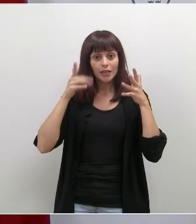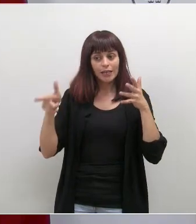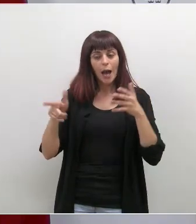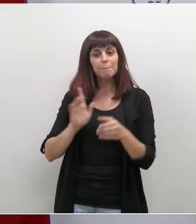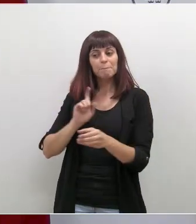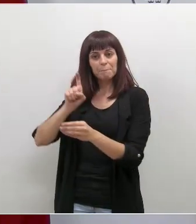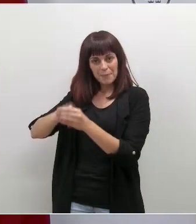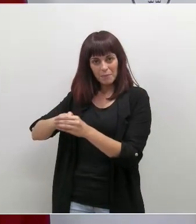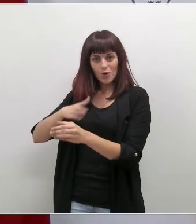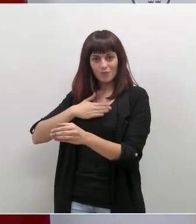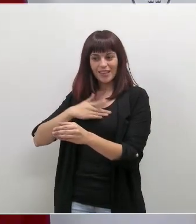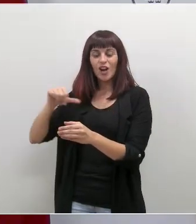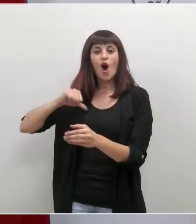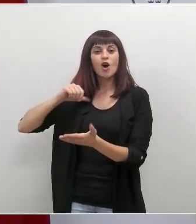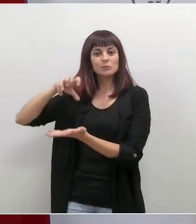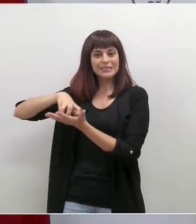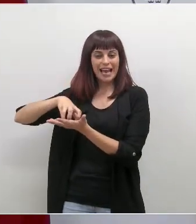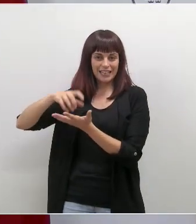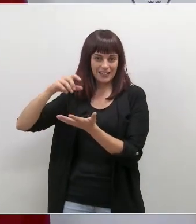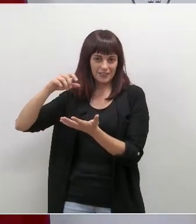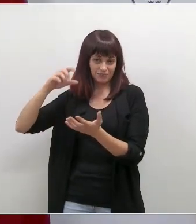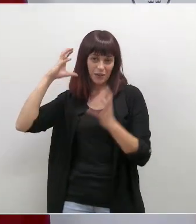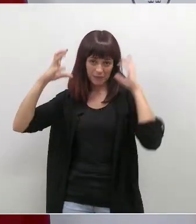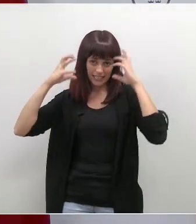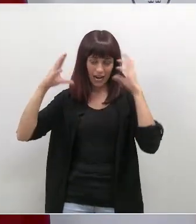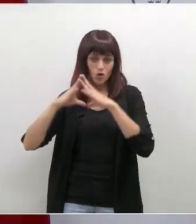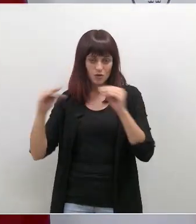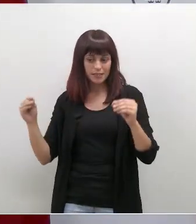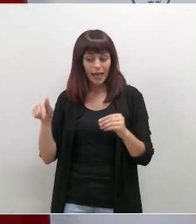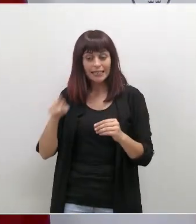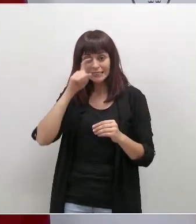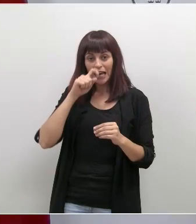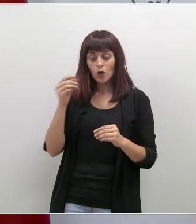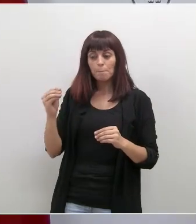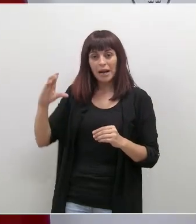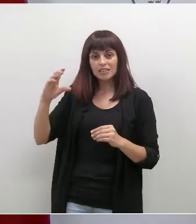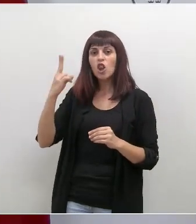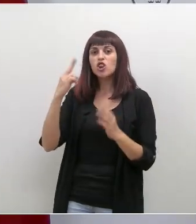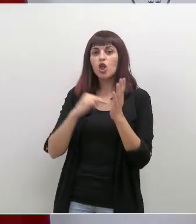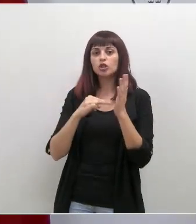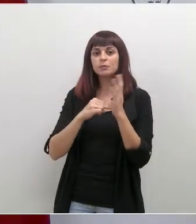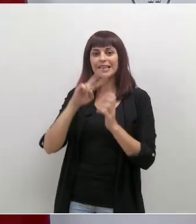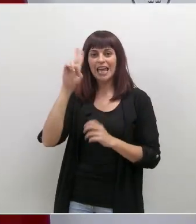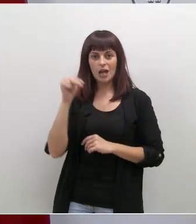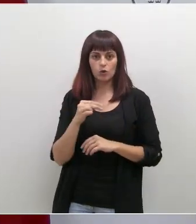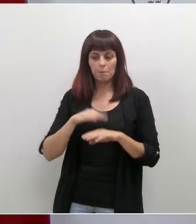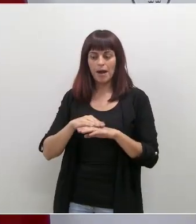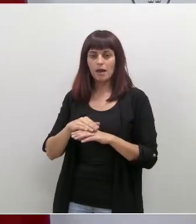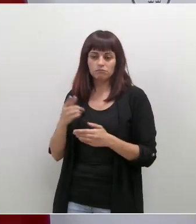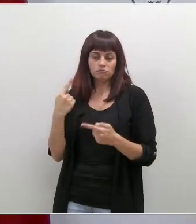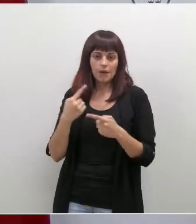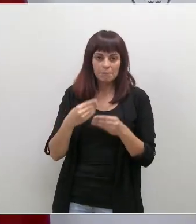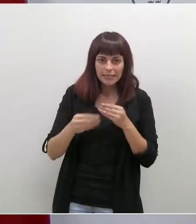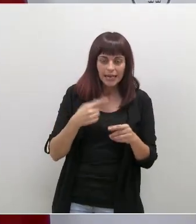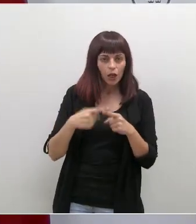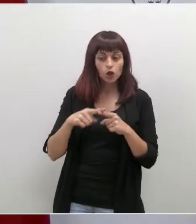del Hospital Clínico Veterinario, ha incrementado este año la subvención en 2.000 euros para adquirir el equipamiento con el que garantizar